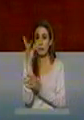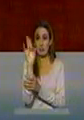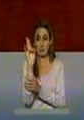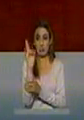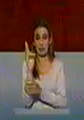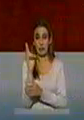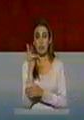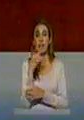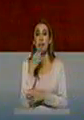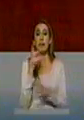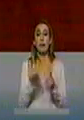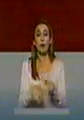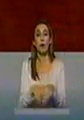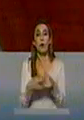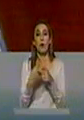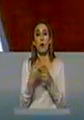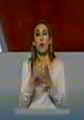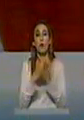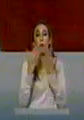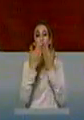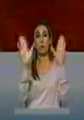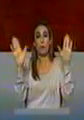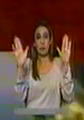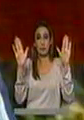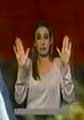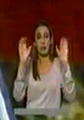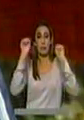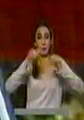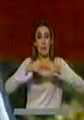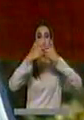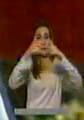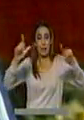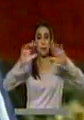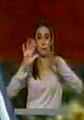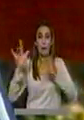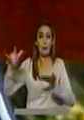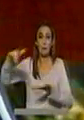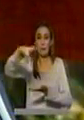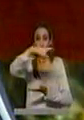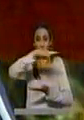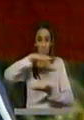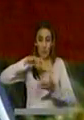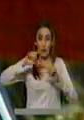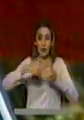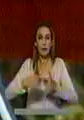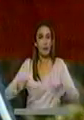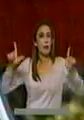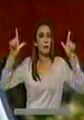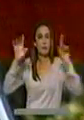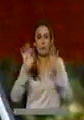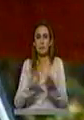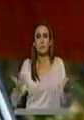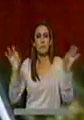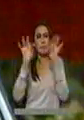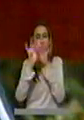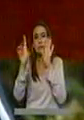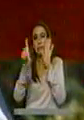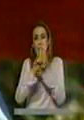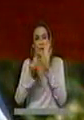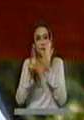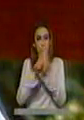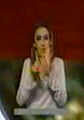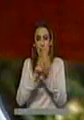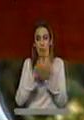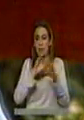él lanzó la ley de los cielos abiertos. Ajá. Esa ley es importantísima, es algo, la base para todo